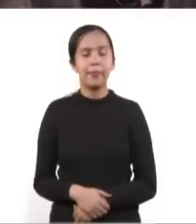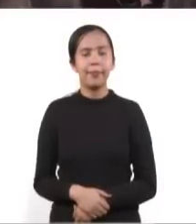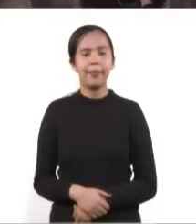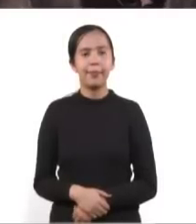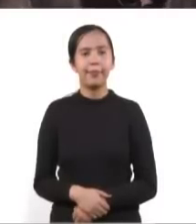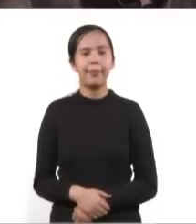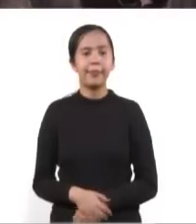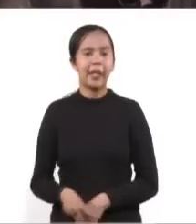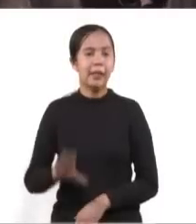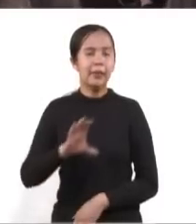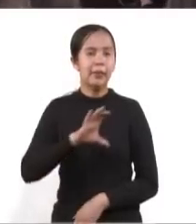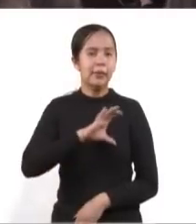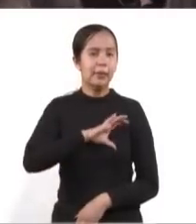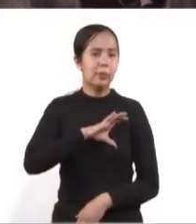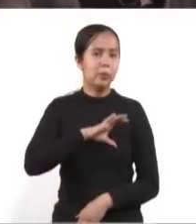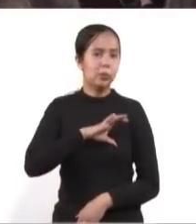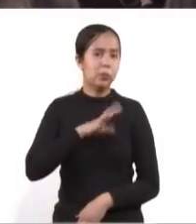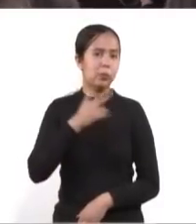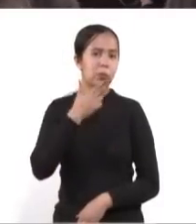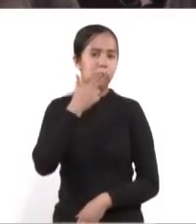Muy estimados amigos, amigas,